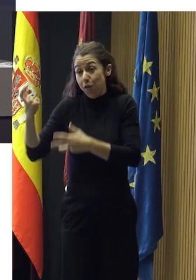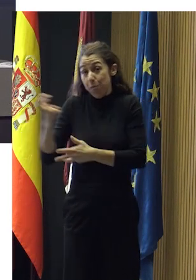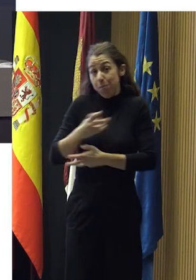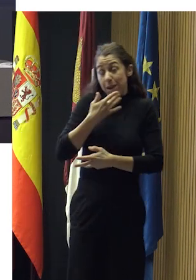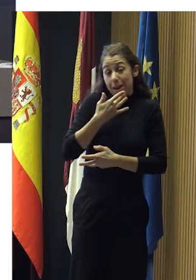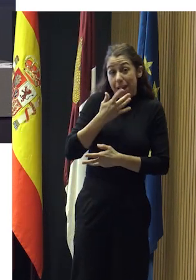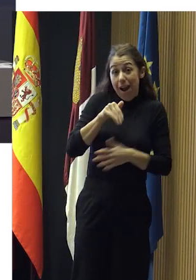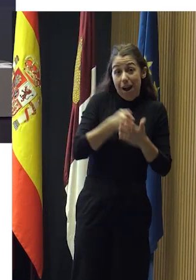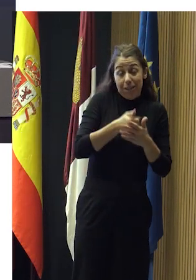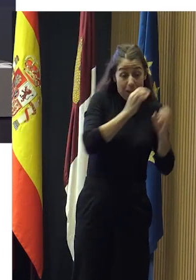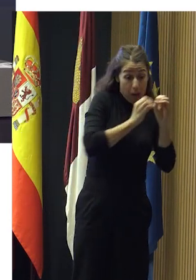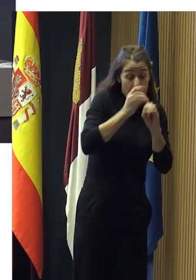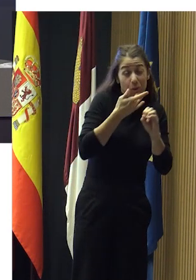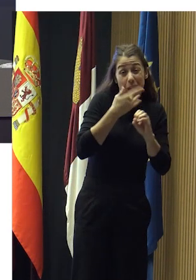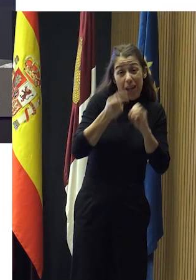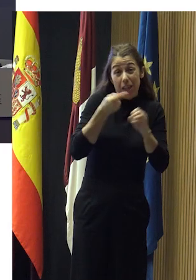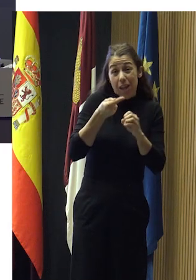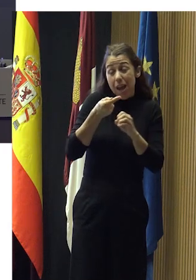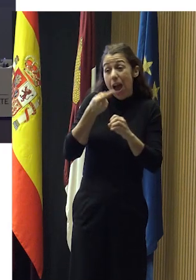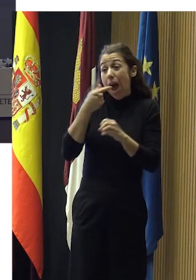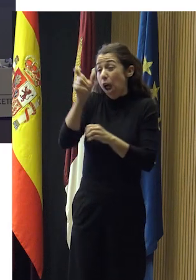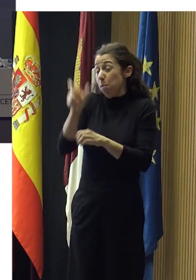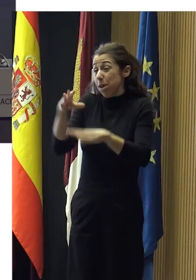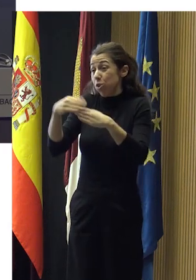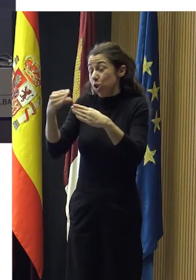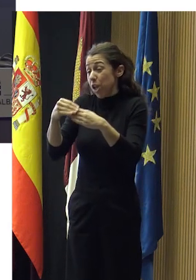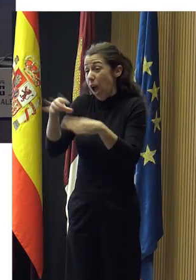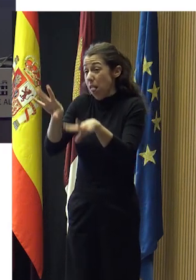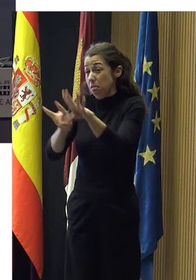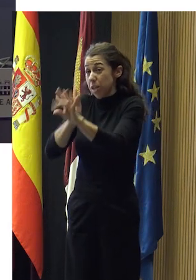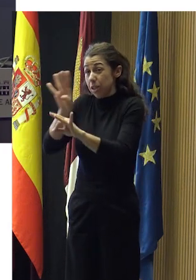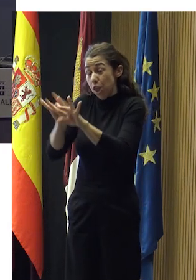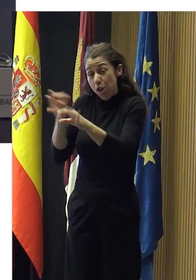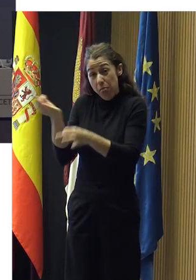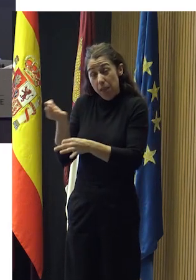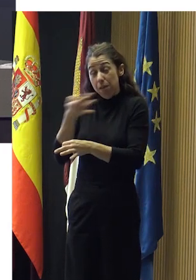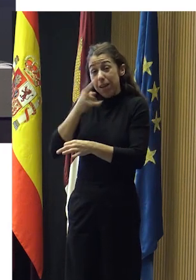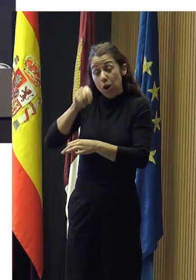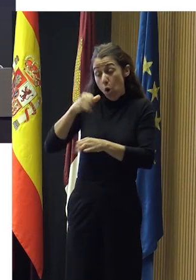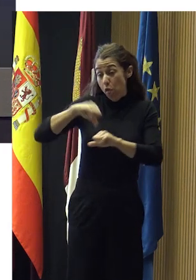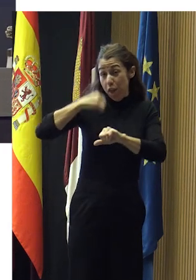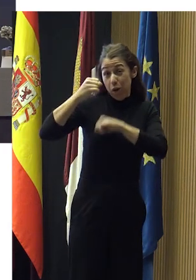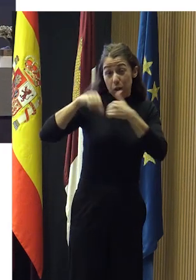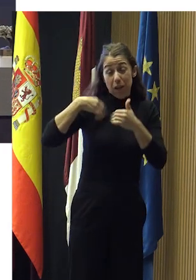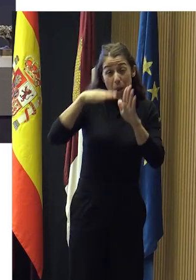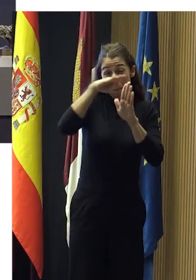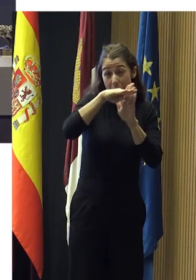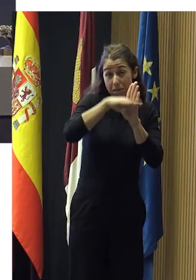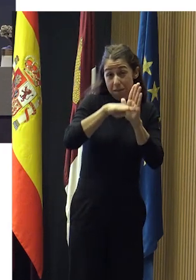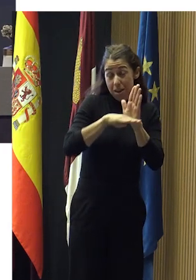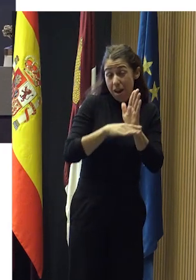laboratorio. Esto implica que se tiene que hacer una selección de la paciente por parte de oncología, que cirugía tiene que